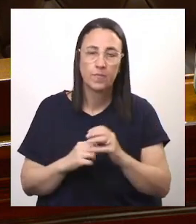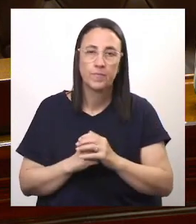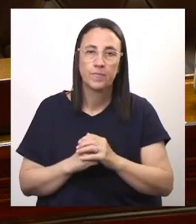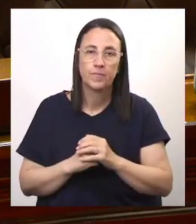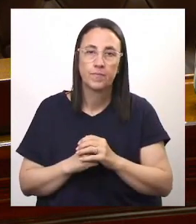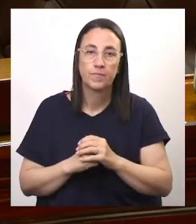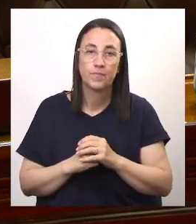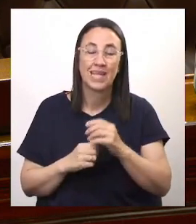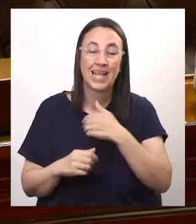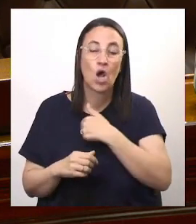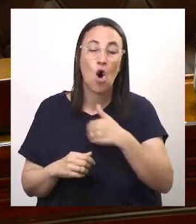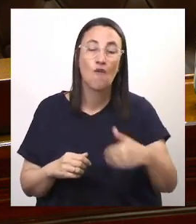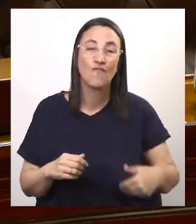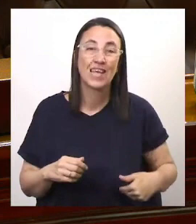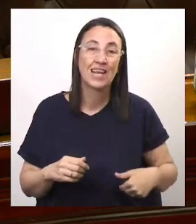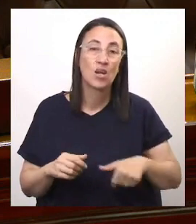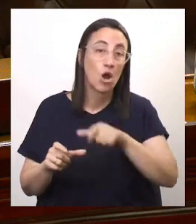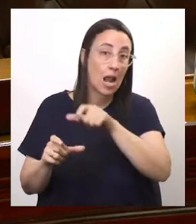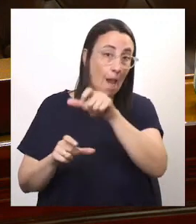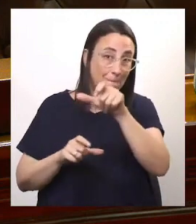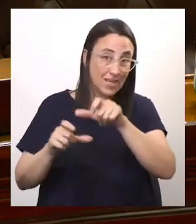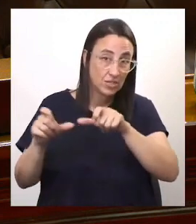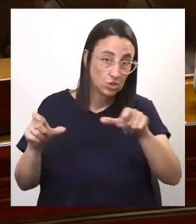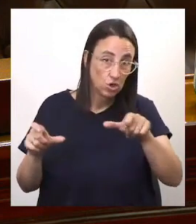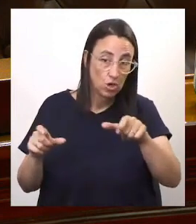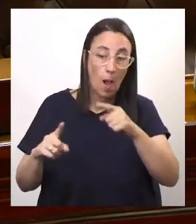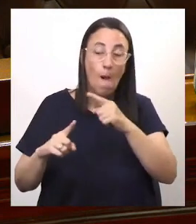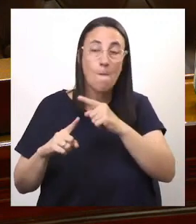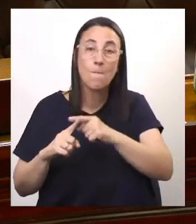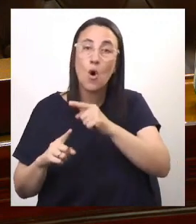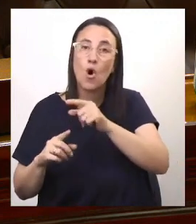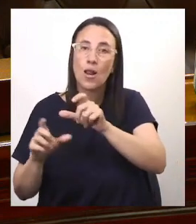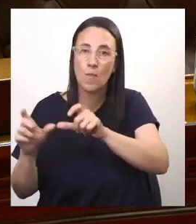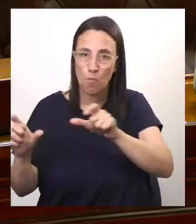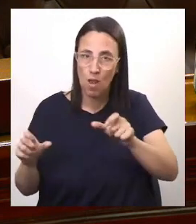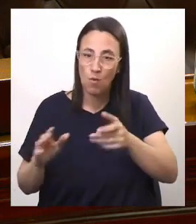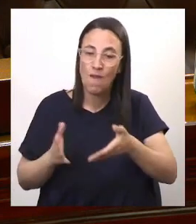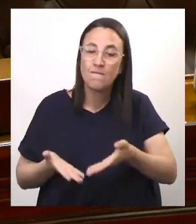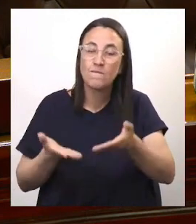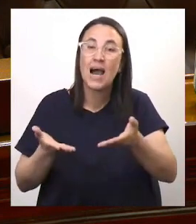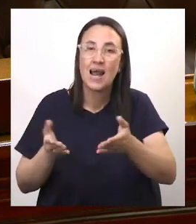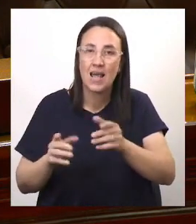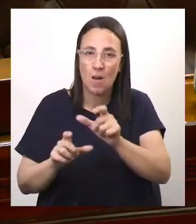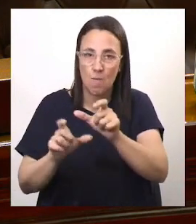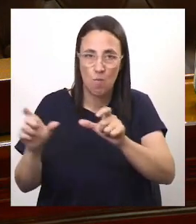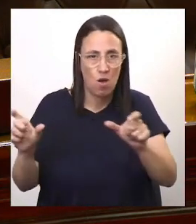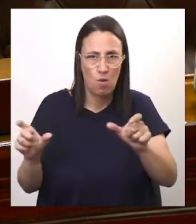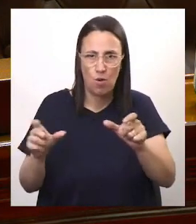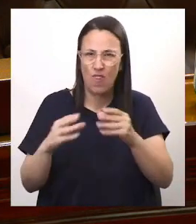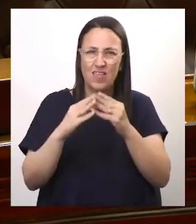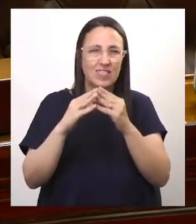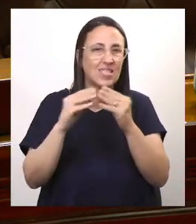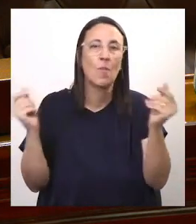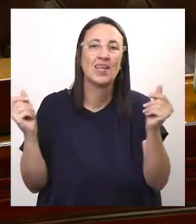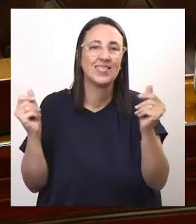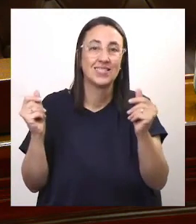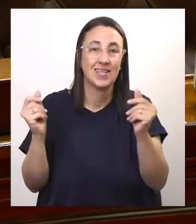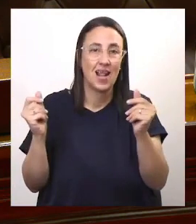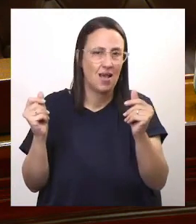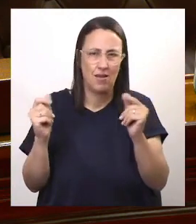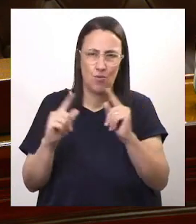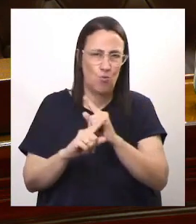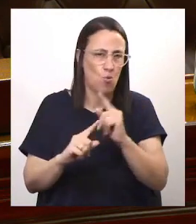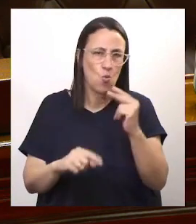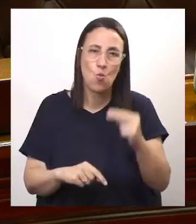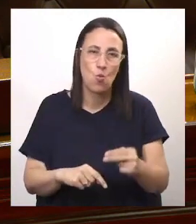y que el gobierno del pueblo, por el pueblo y para el pueblo, no desaparecerá de la faz de la